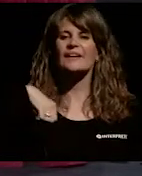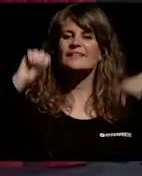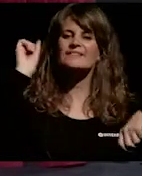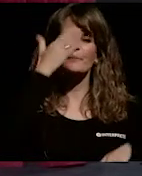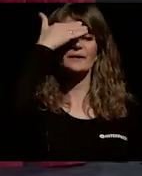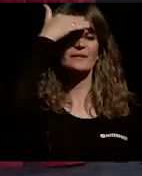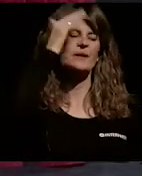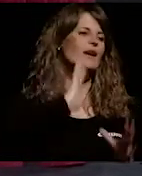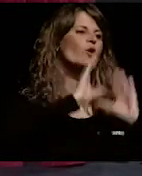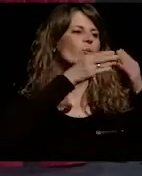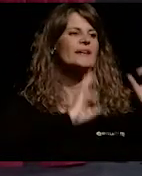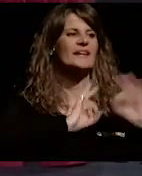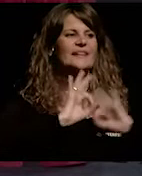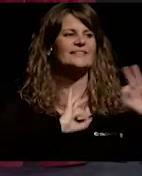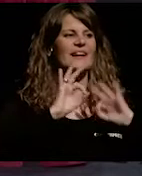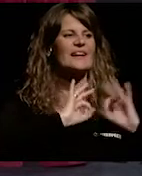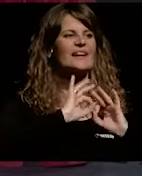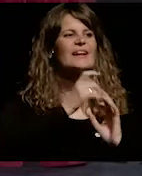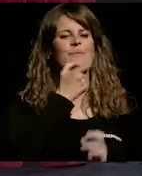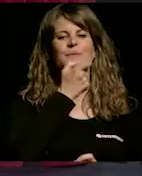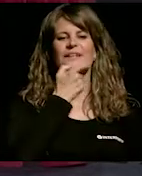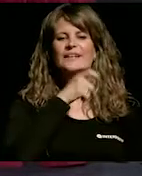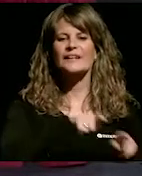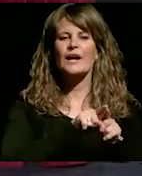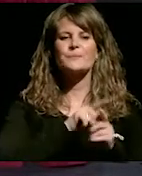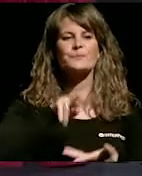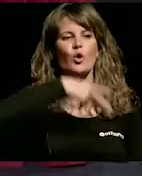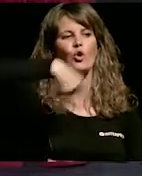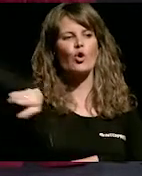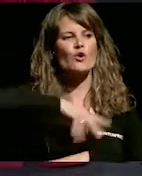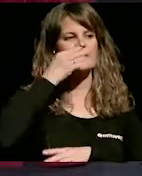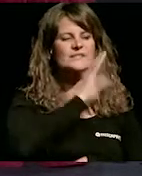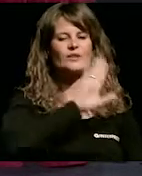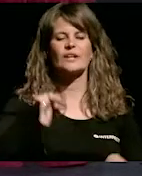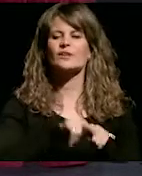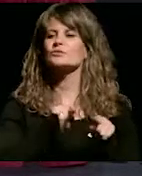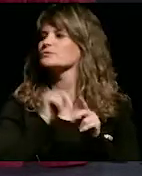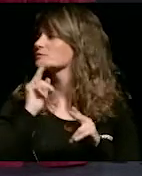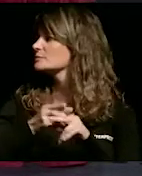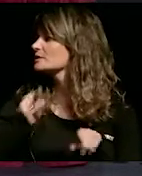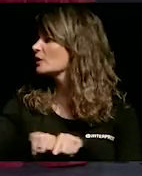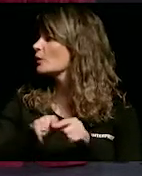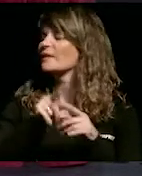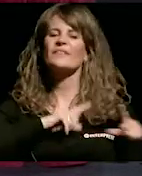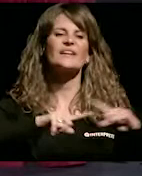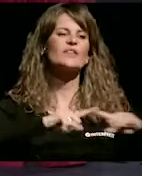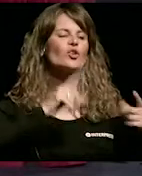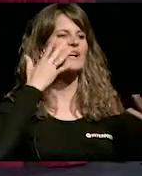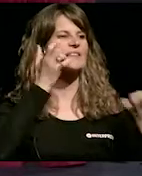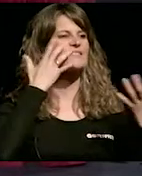la compañía teatral británica Cuerpos Extraordinarios y el director coartístico de la ciudad